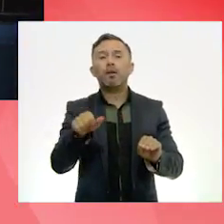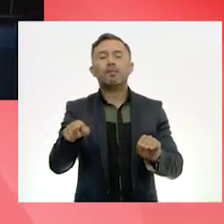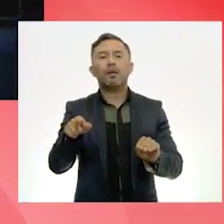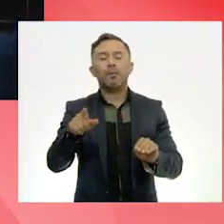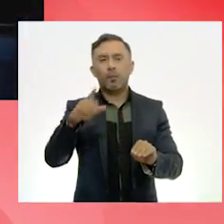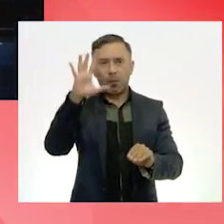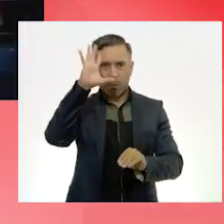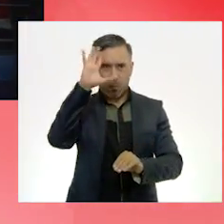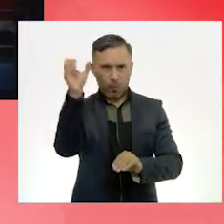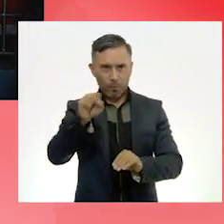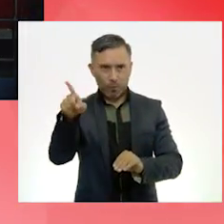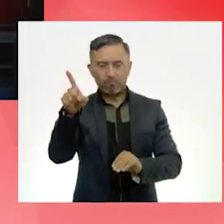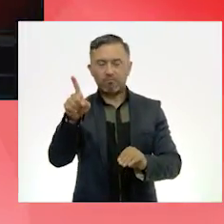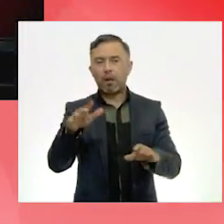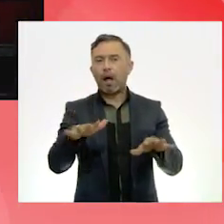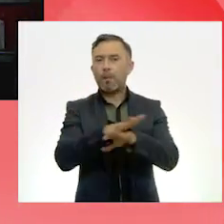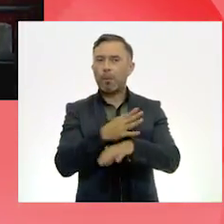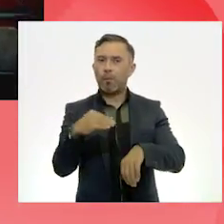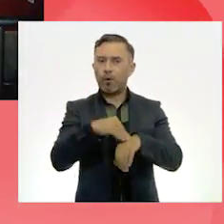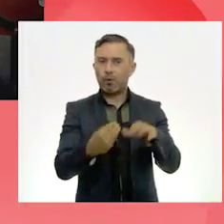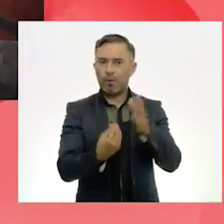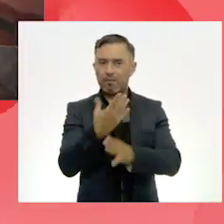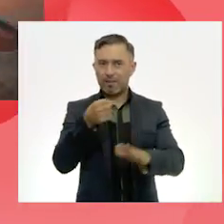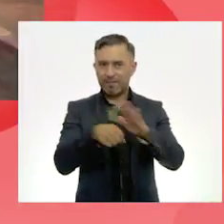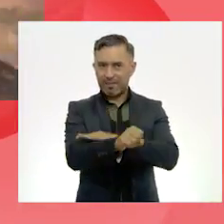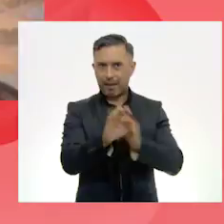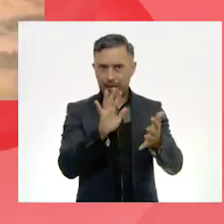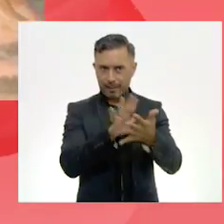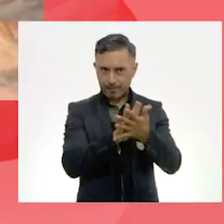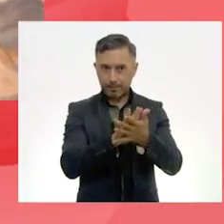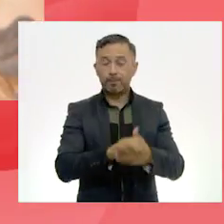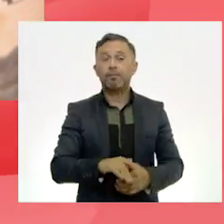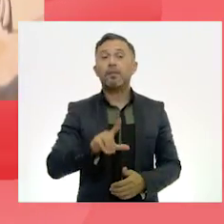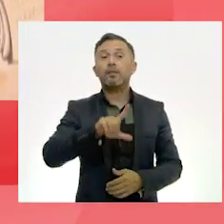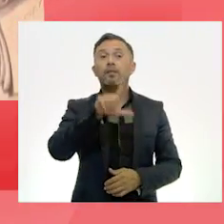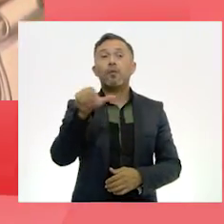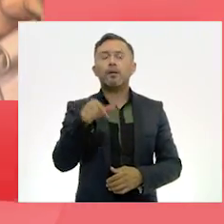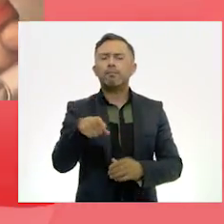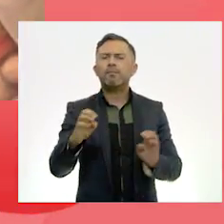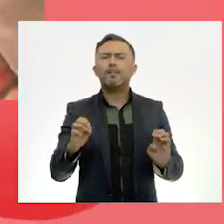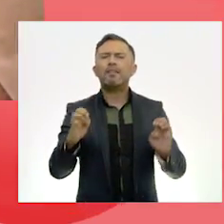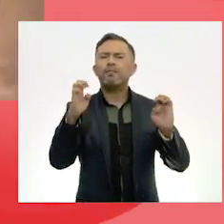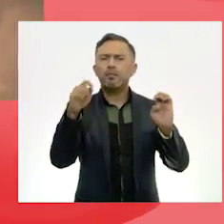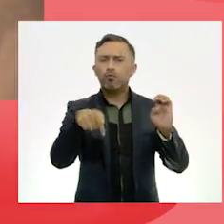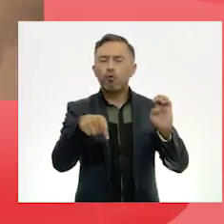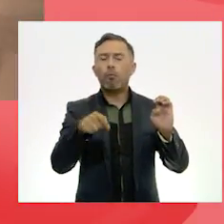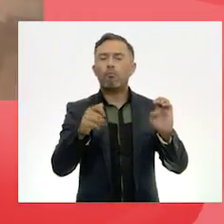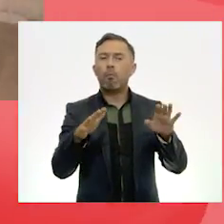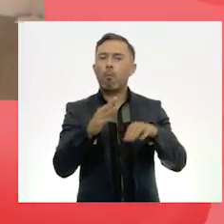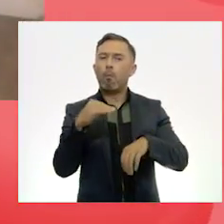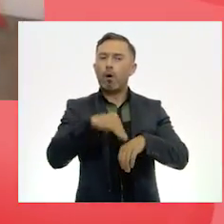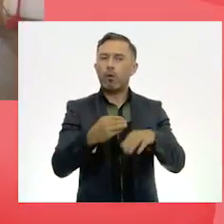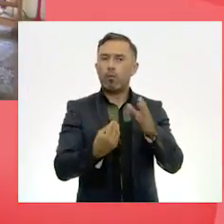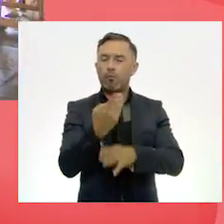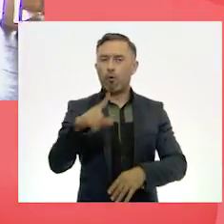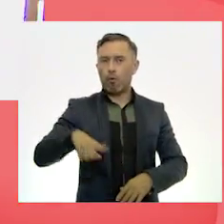Pavón estuvo prisionero. Más tarde, el edificio fue usado como palacio de gobierno y